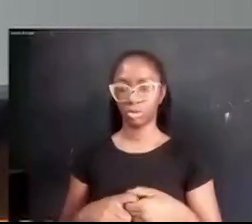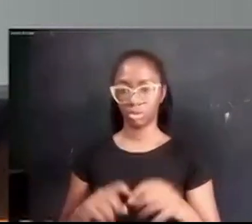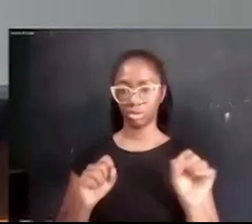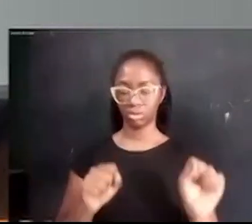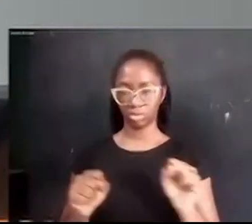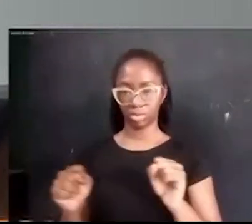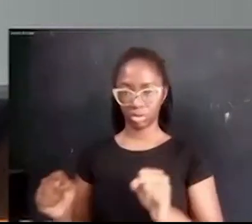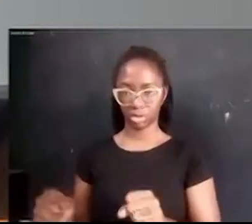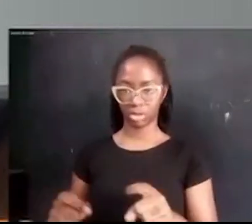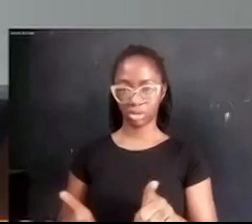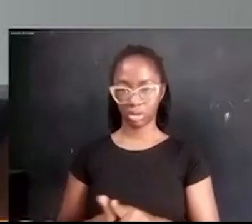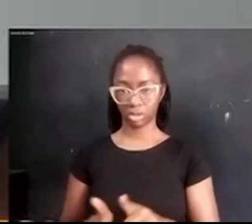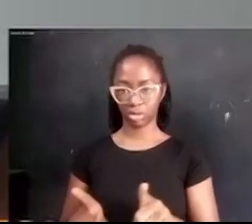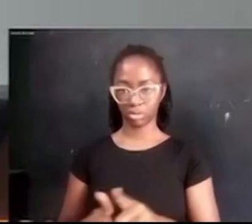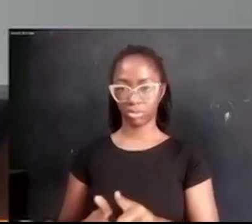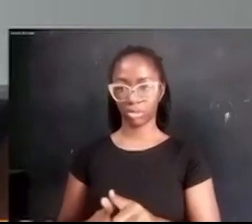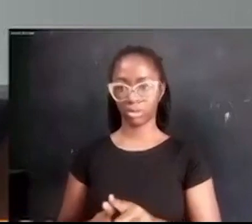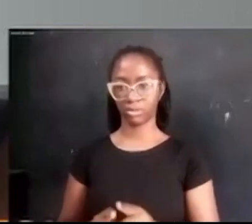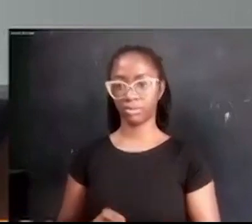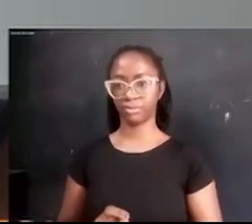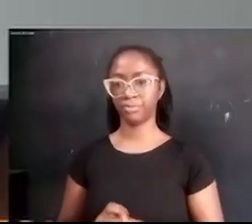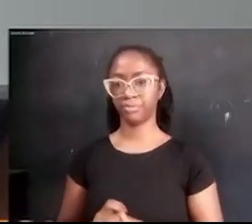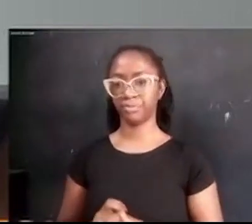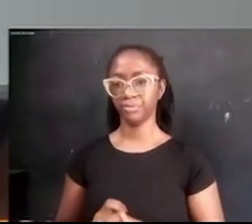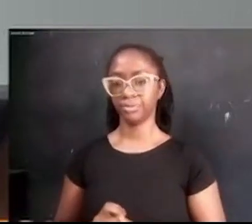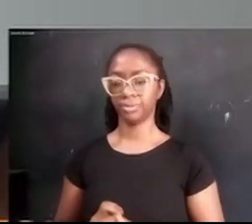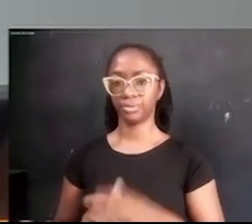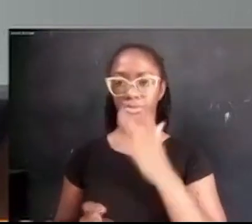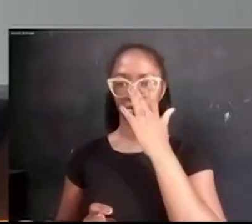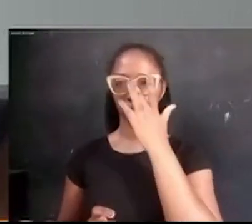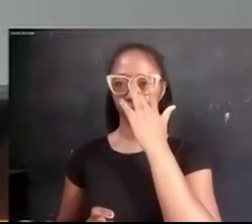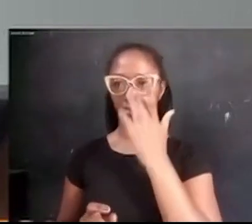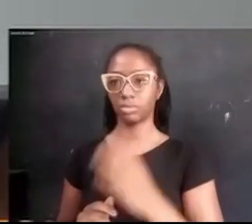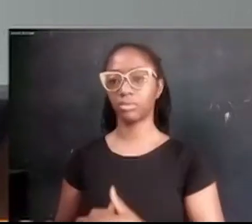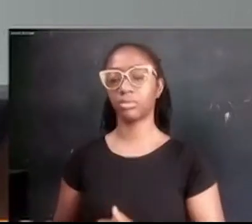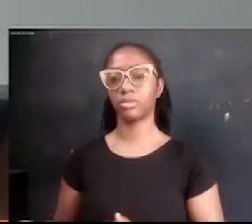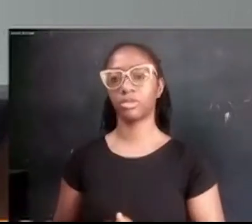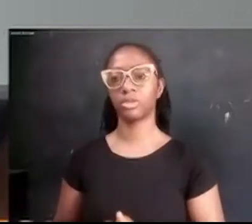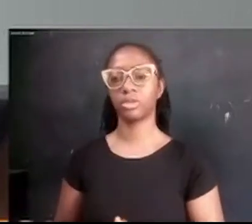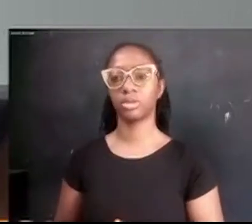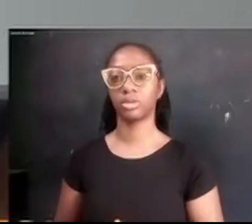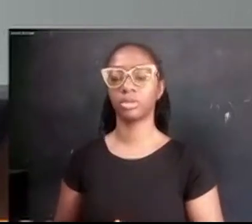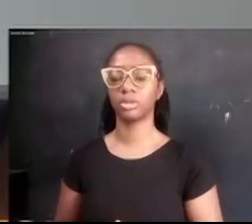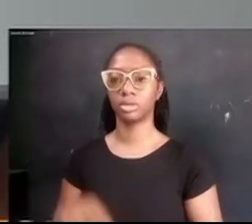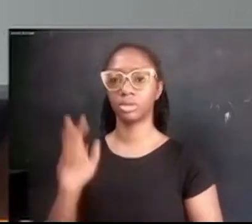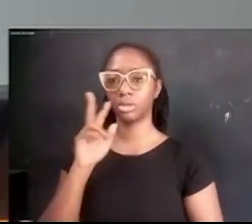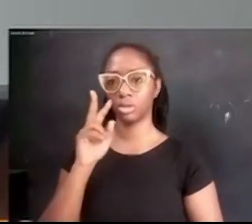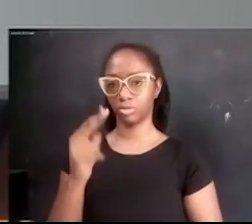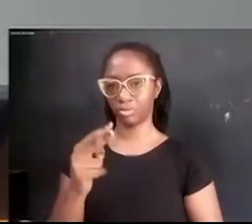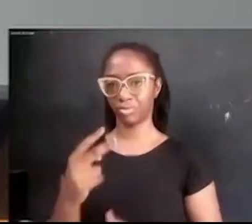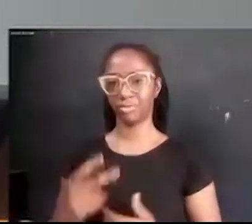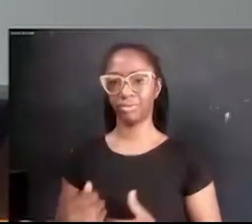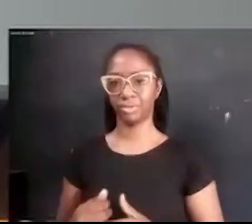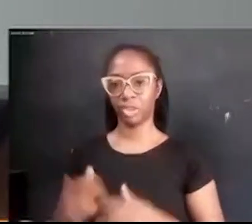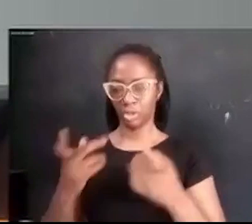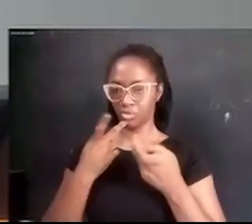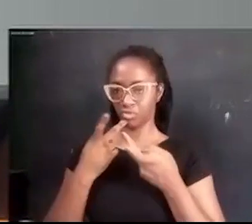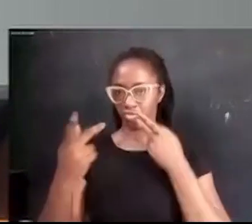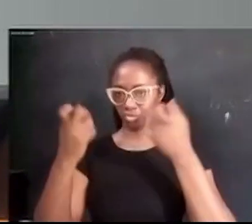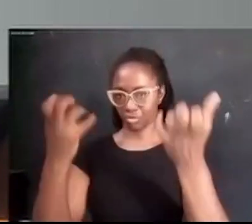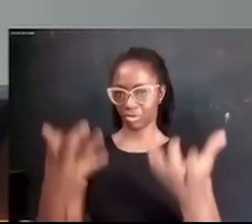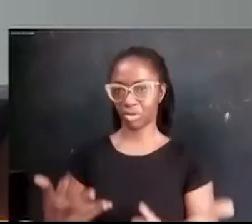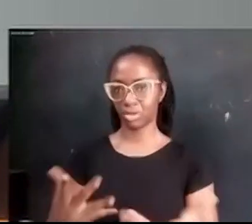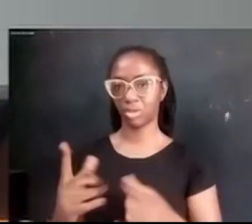de la Constitución establece que la Asamblea Nacional Constituyente declara que la nación tiene el